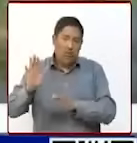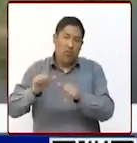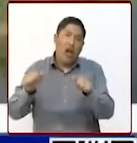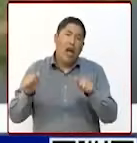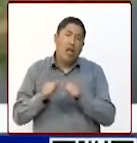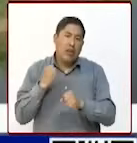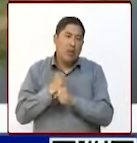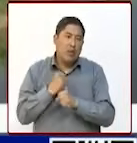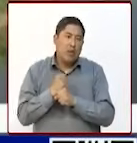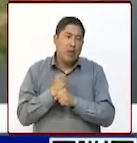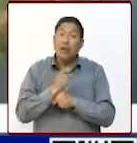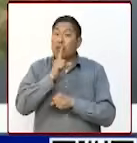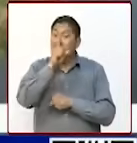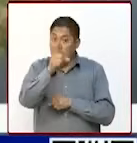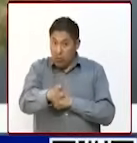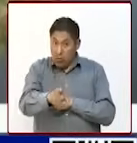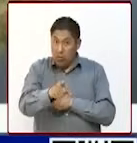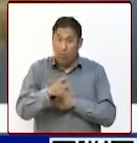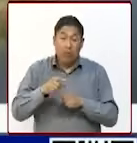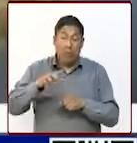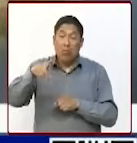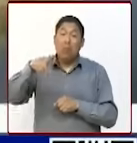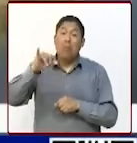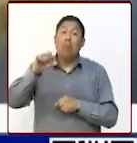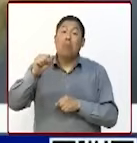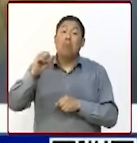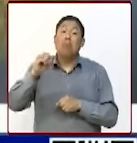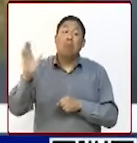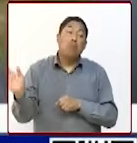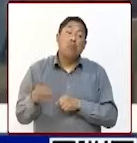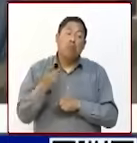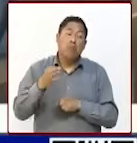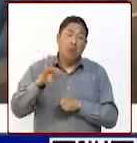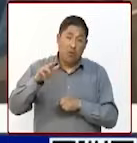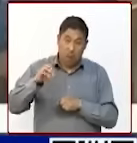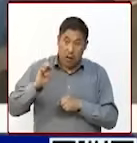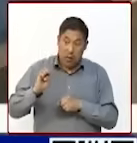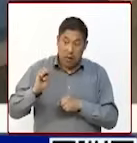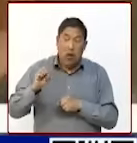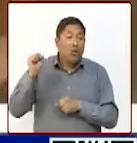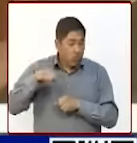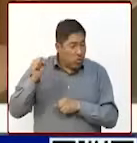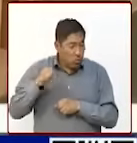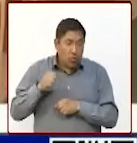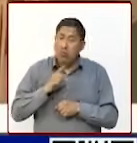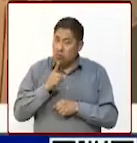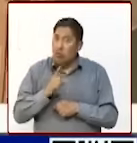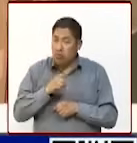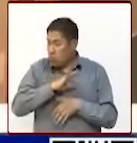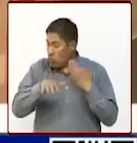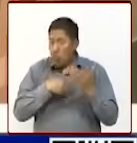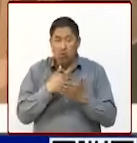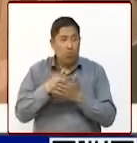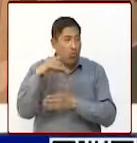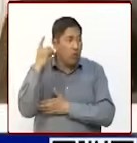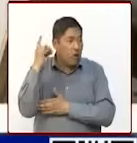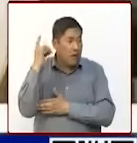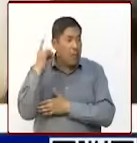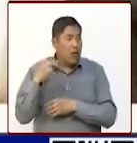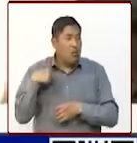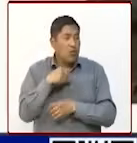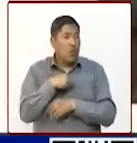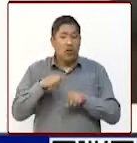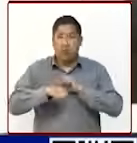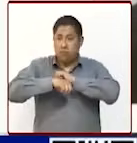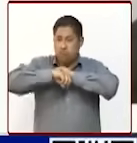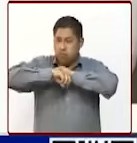trabajo censal. ¿Se garantiza entonces el censo en piso firme? El censo se va a garantizar a nivel nacional en todo el territorio, es la cobertura que tenemos